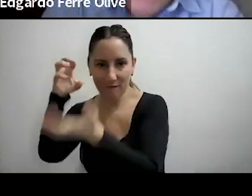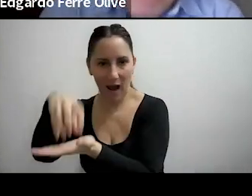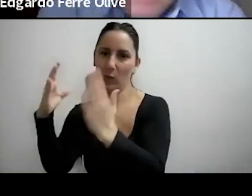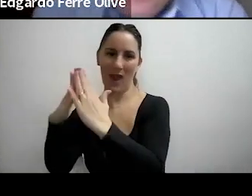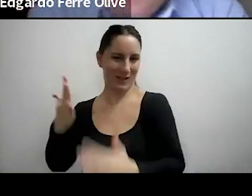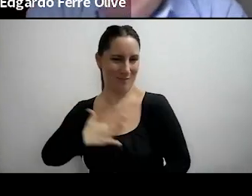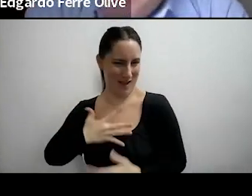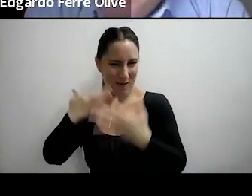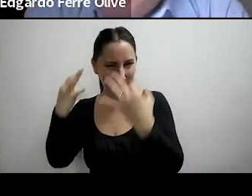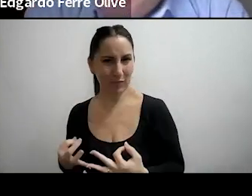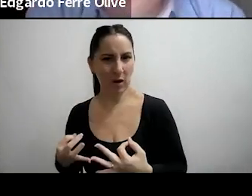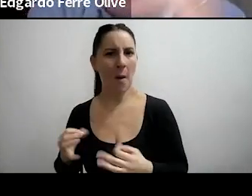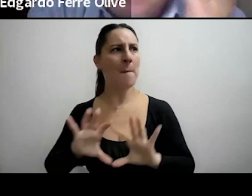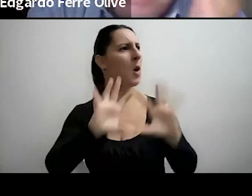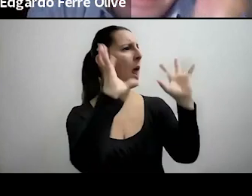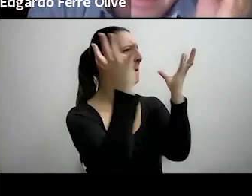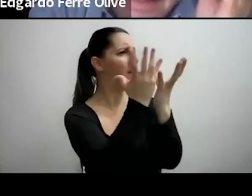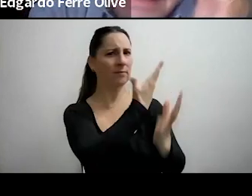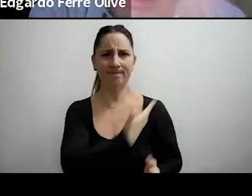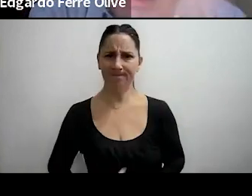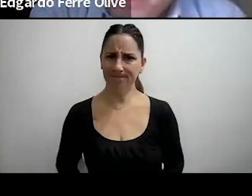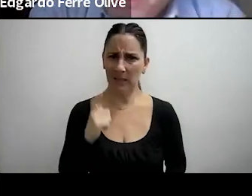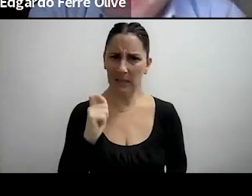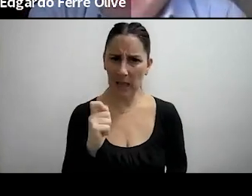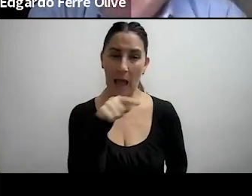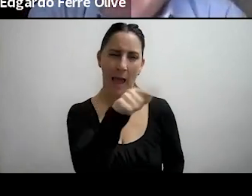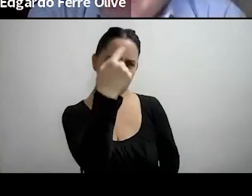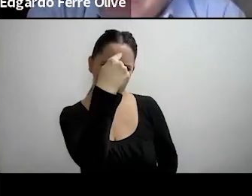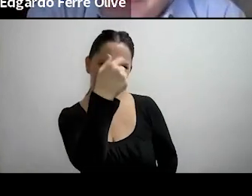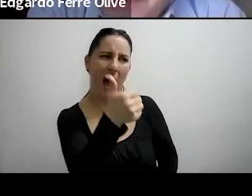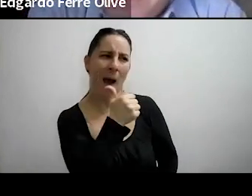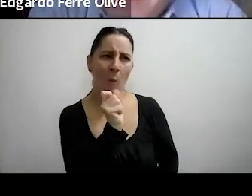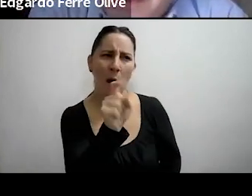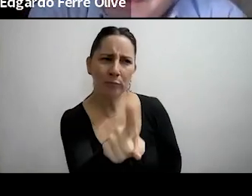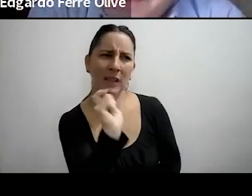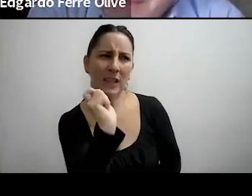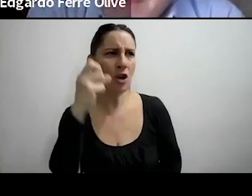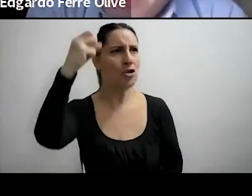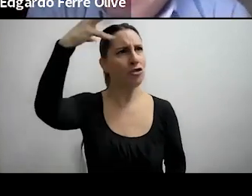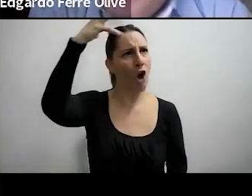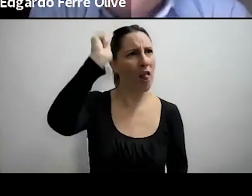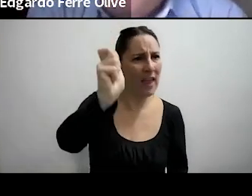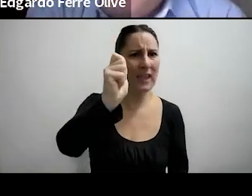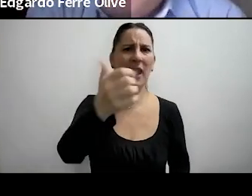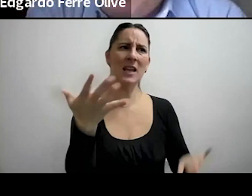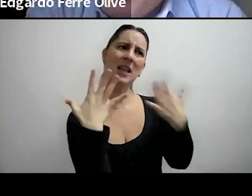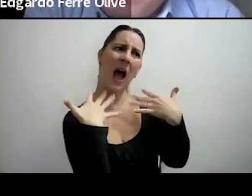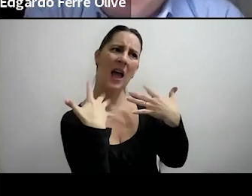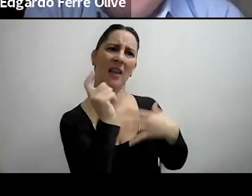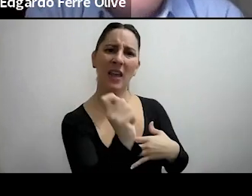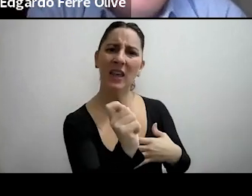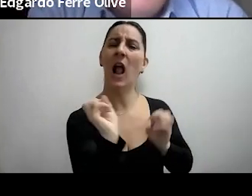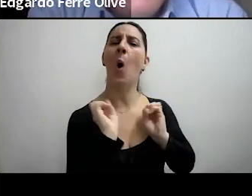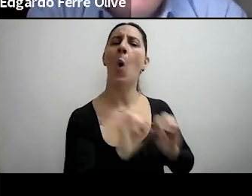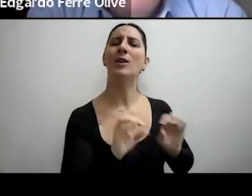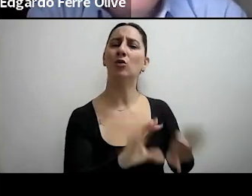Pero ¿qué pasa con el ambiente? Entonces ahí hay que analizar de quién es el agua, de quién es el sol, de quién es el aire, de quiénes son los residuos.